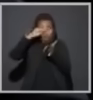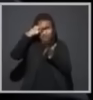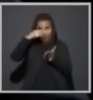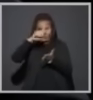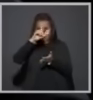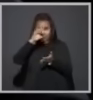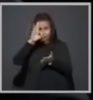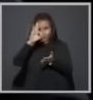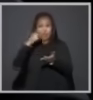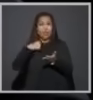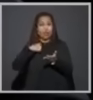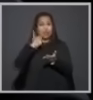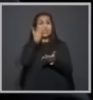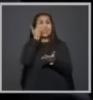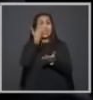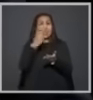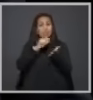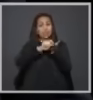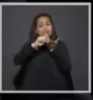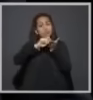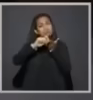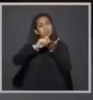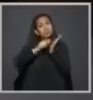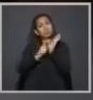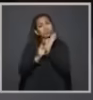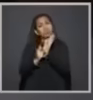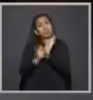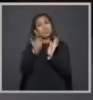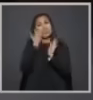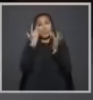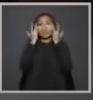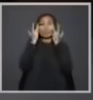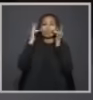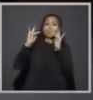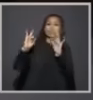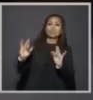Incluso hice el texto. Voy a decir, quise